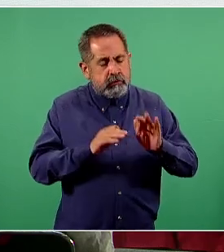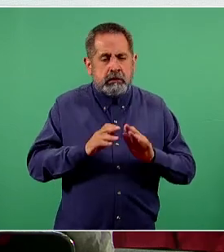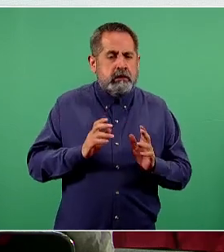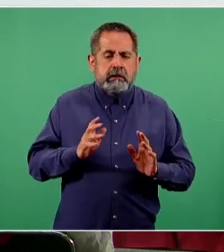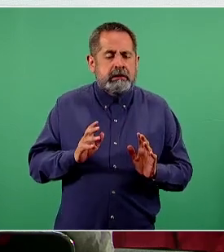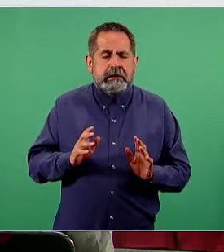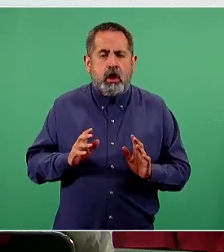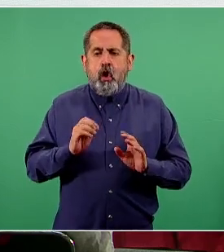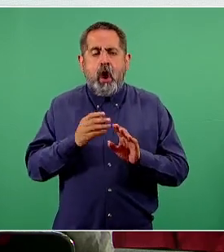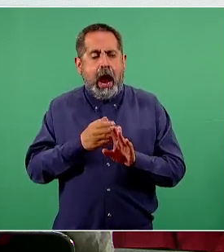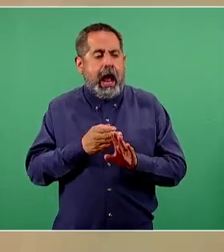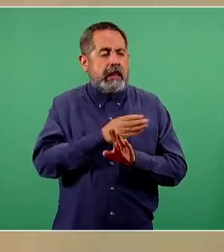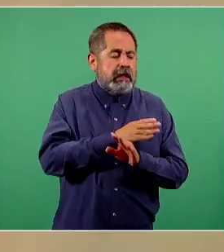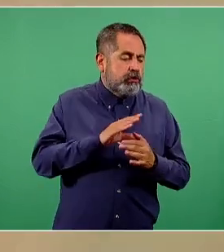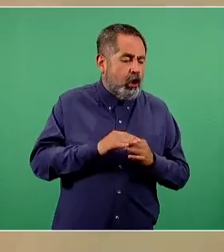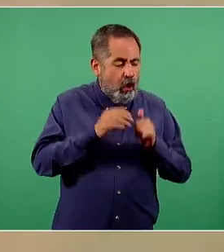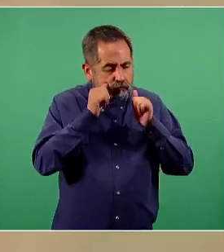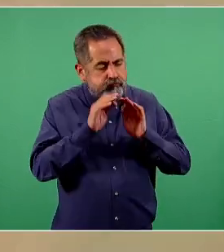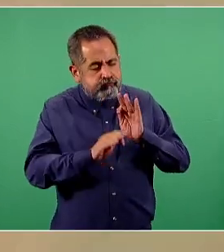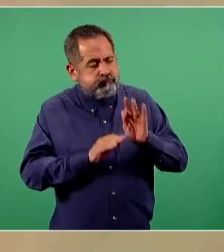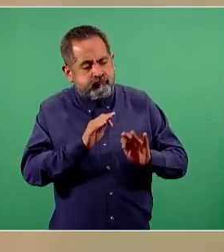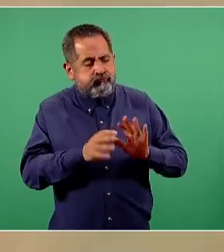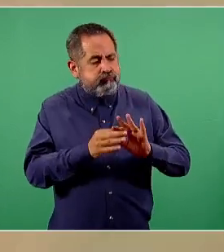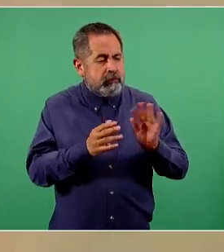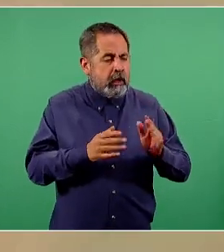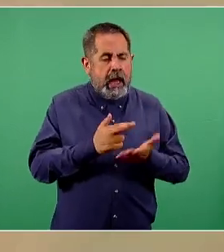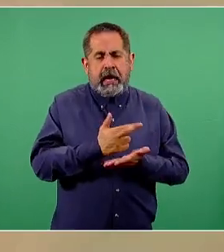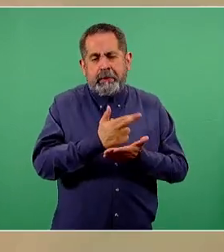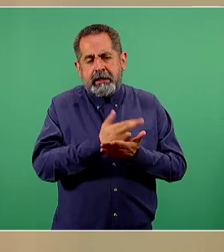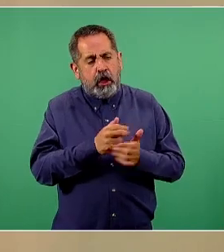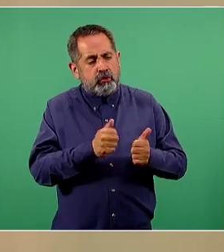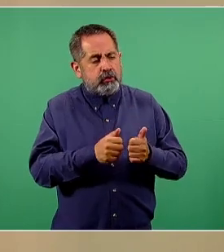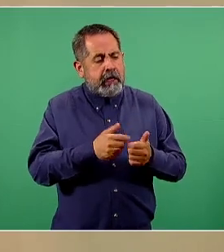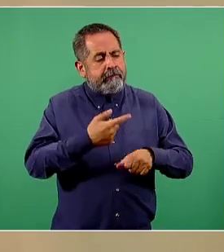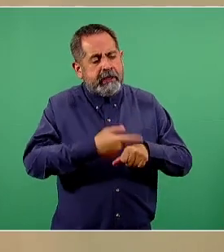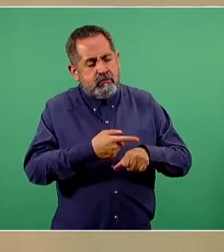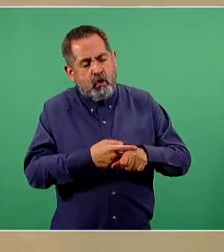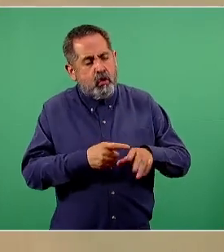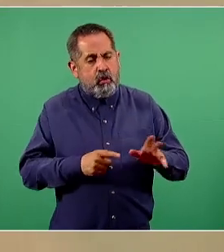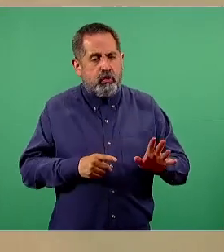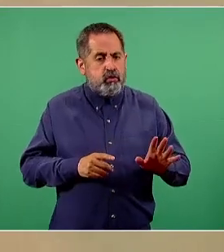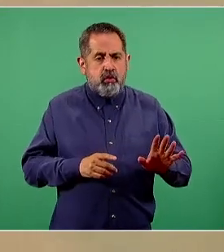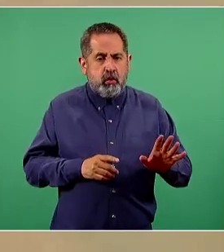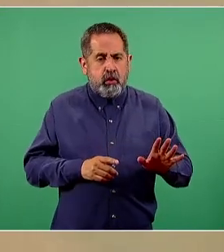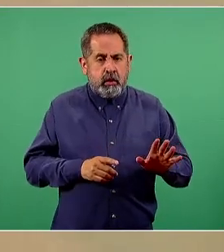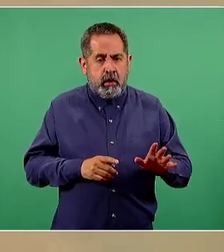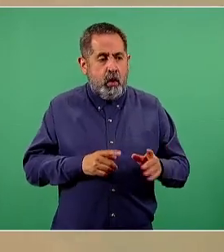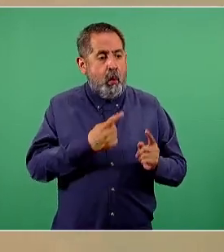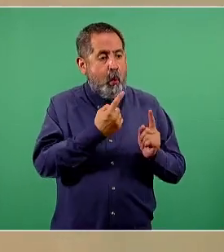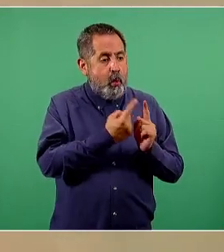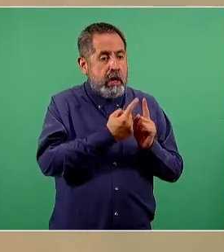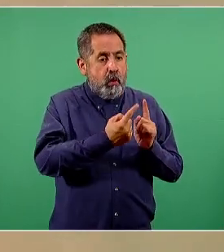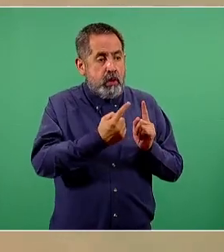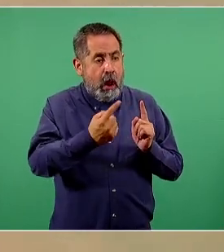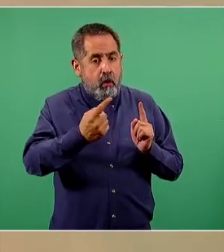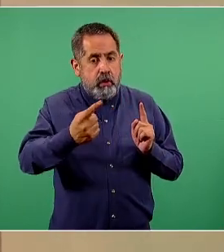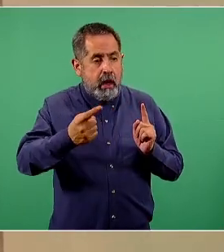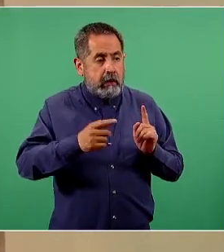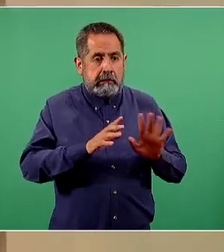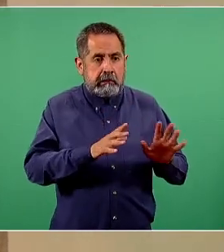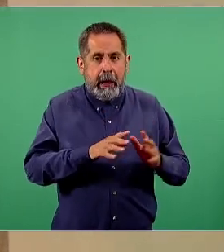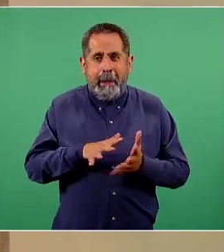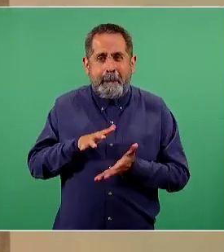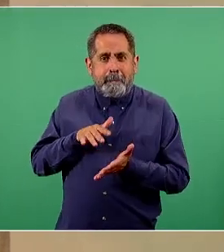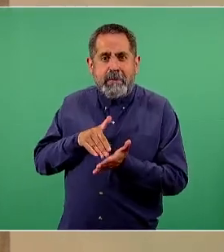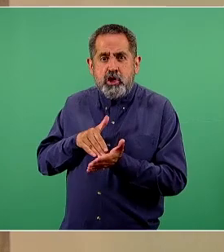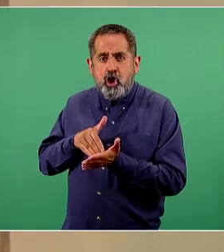prevenir o atender o rehabilitar de la enfermedad a una persona a la vez, que pensar en millones